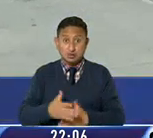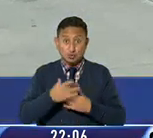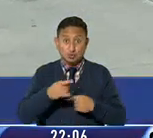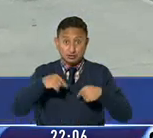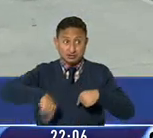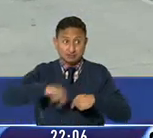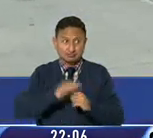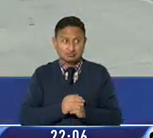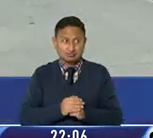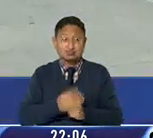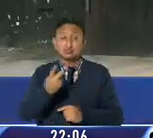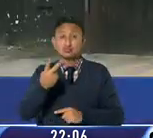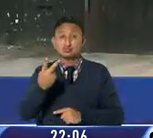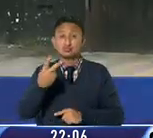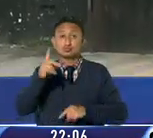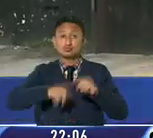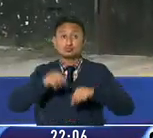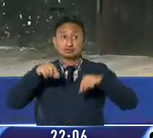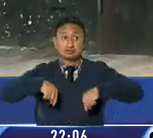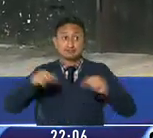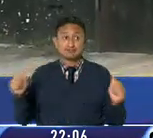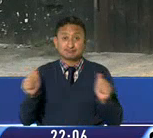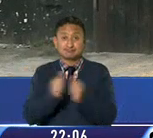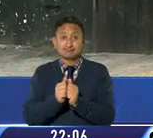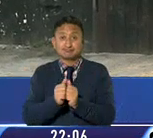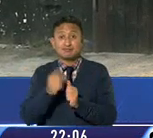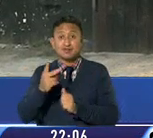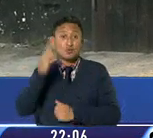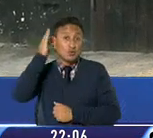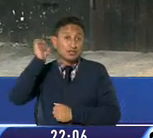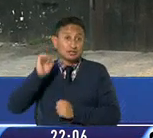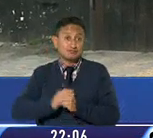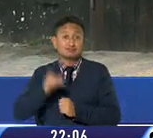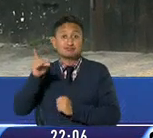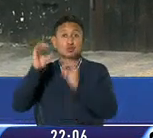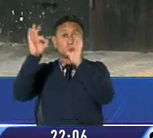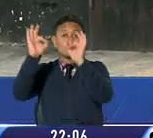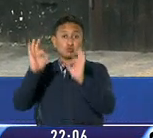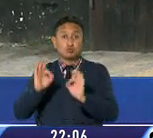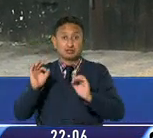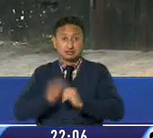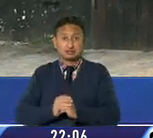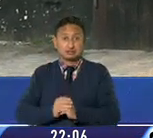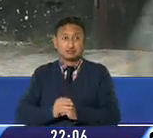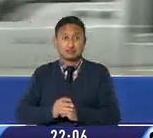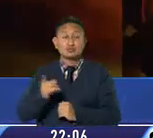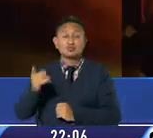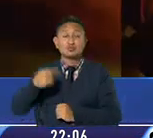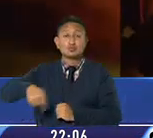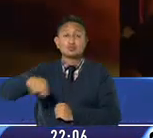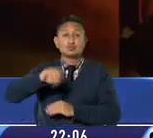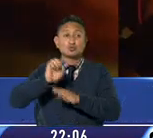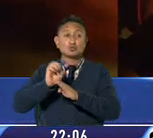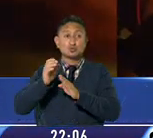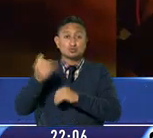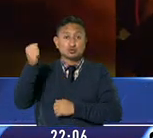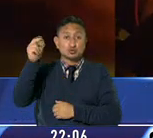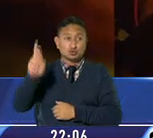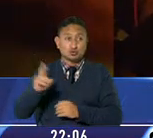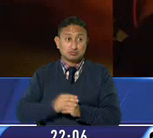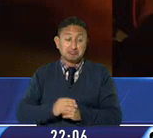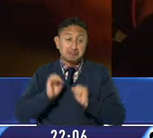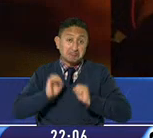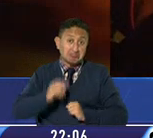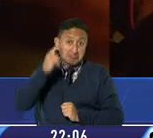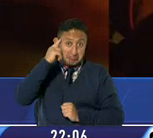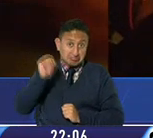Dos amigos habrían estado acompañados de igual número de mujeres en un prostíbulo ubicado en el sector de la Ecuatoriana. Al parecer se les ocurrió la brillante idea